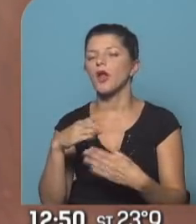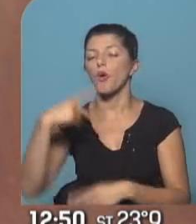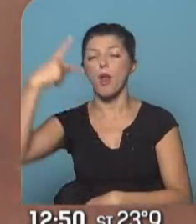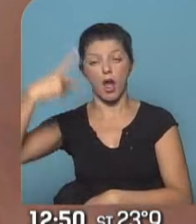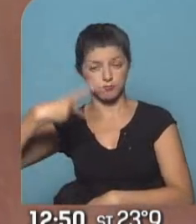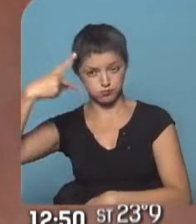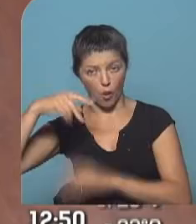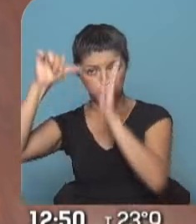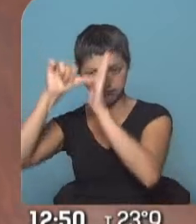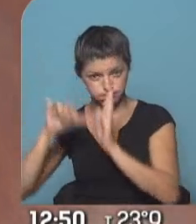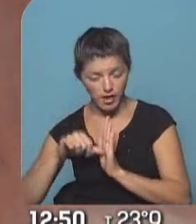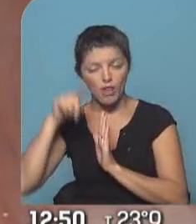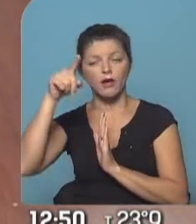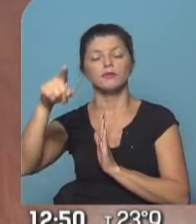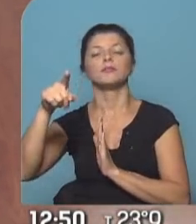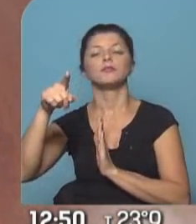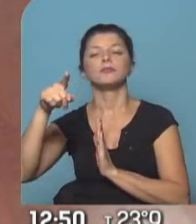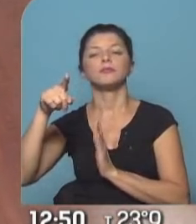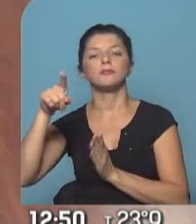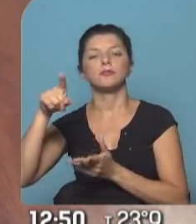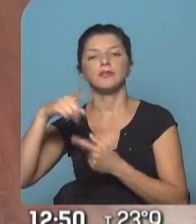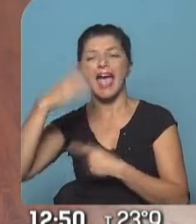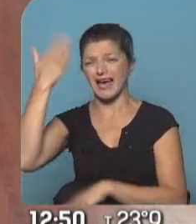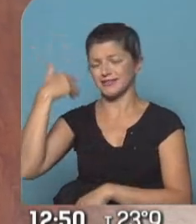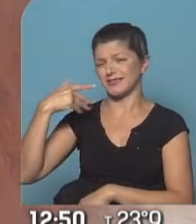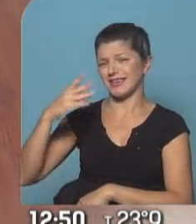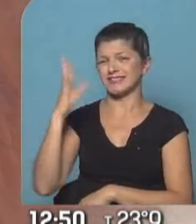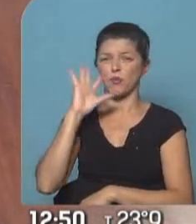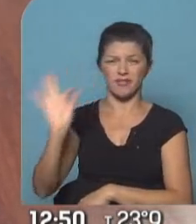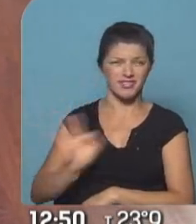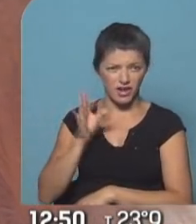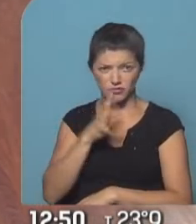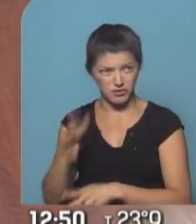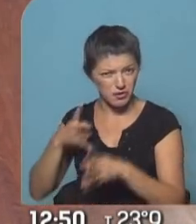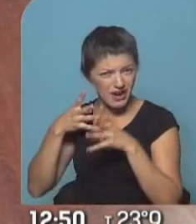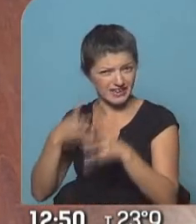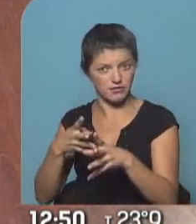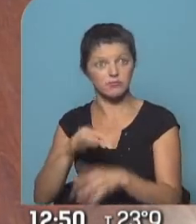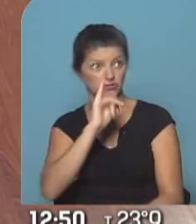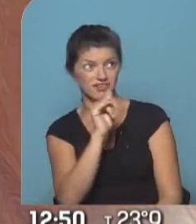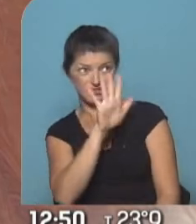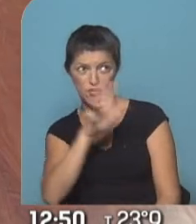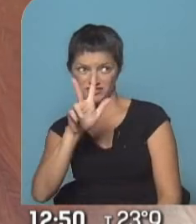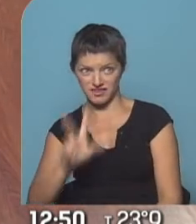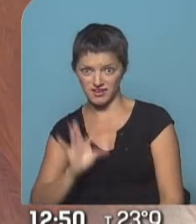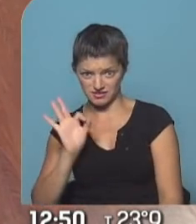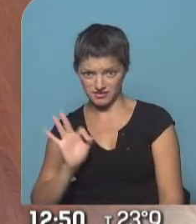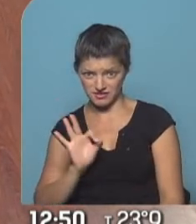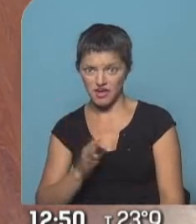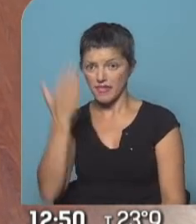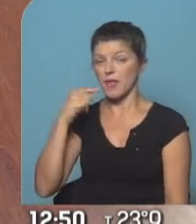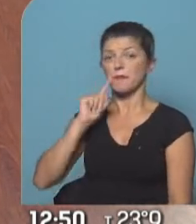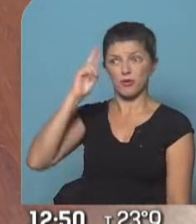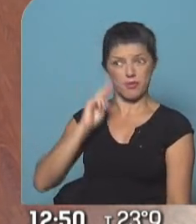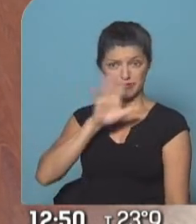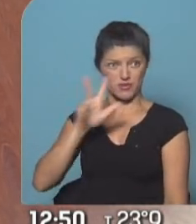Coreas, que efectivamente están técnicamente en guerra desde hace medio siglo. Sí, sí, 53. Claro, desde el año 53. El tuit de